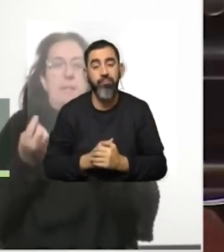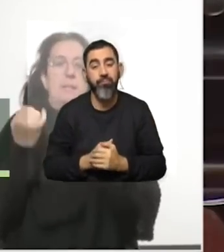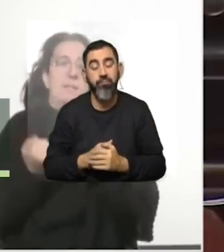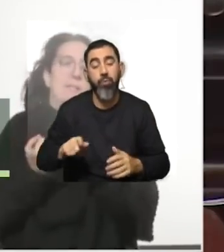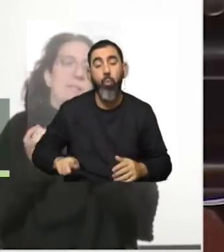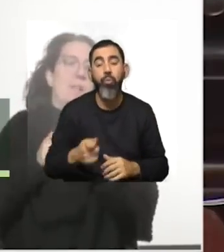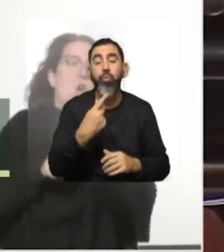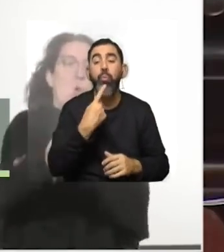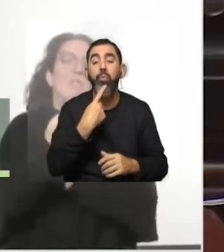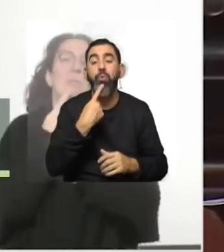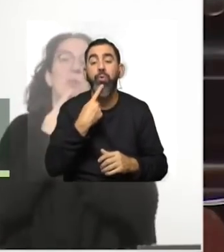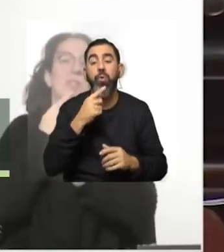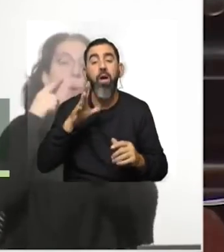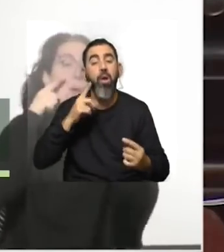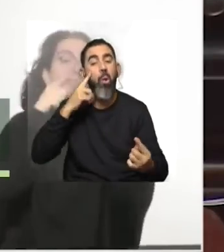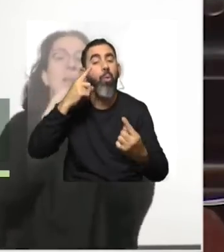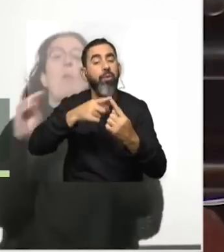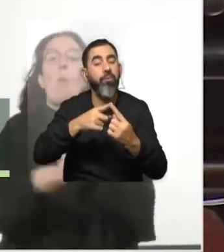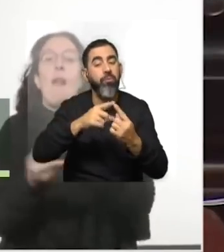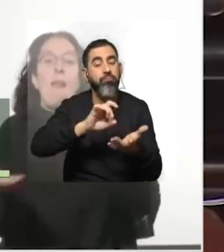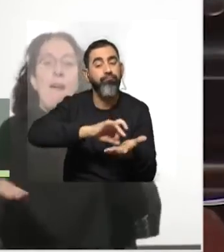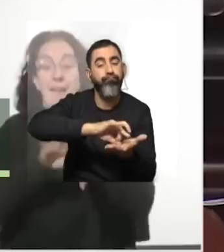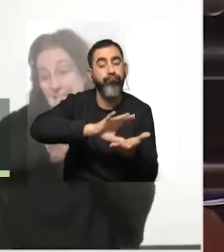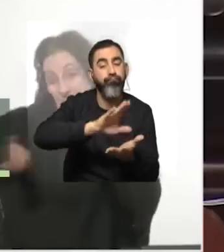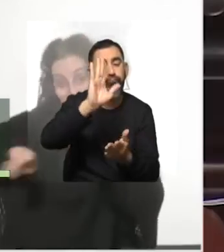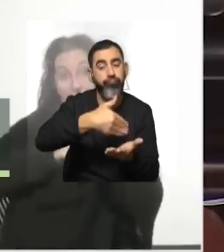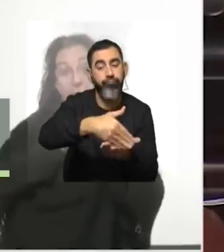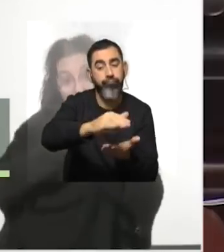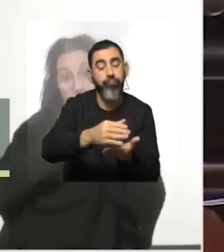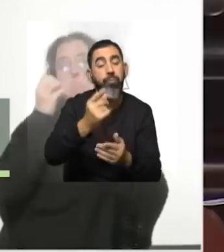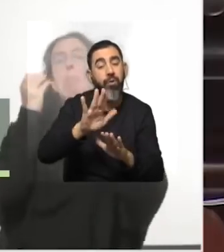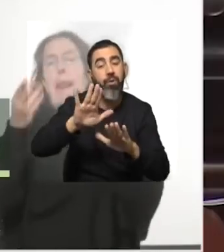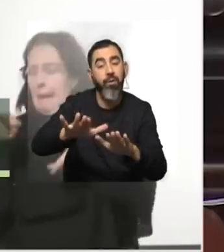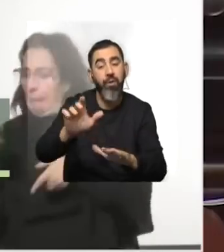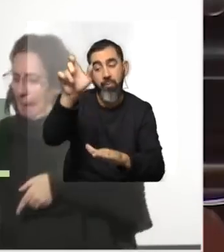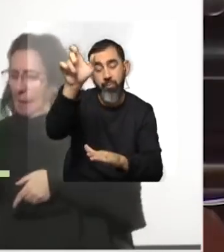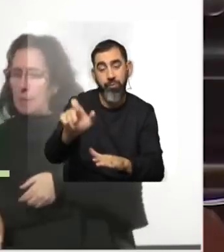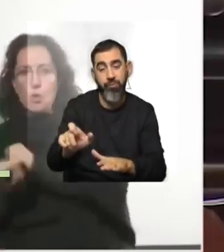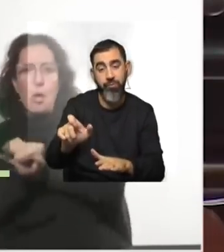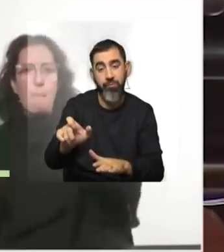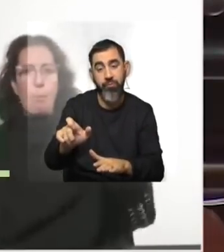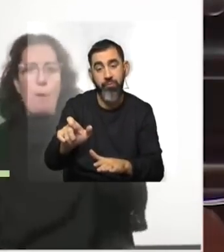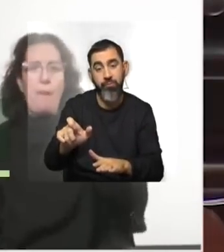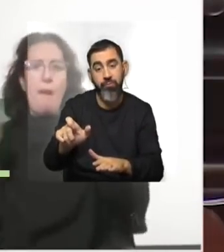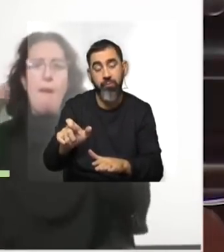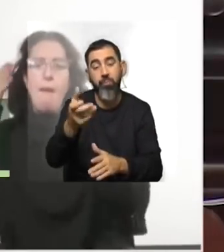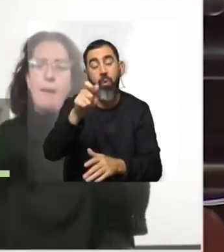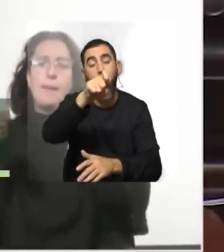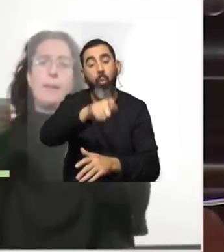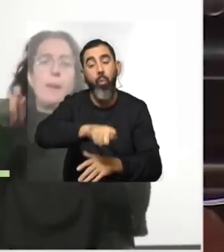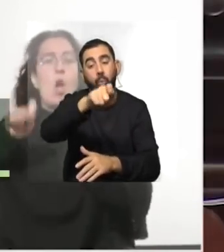juicio político tiene un propósito, que es separar el cargo, pero para que quede la persona ante el